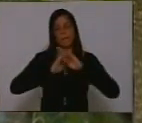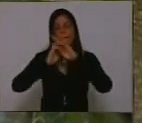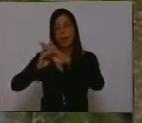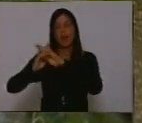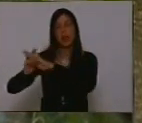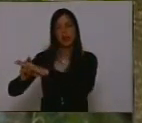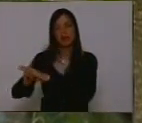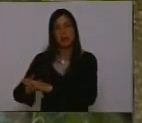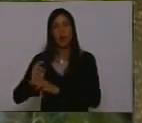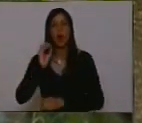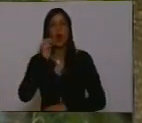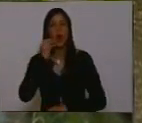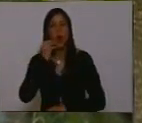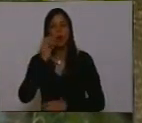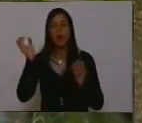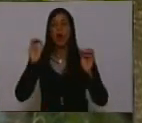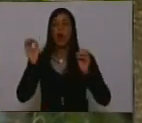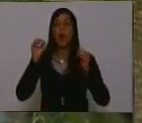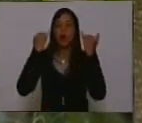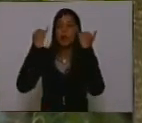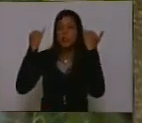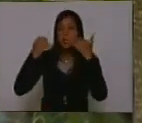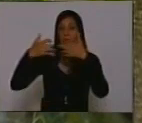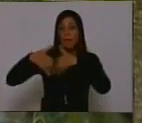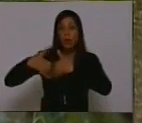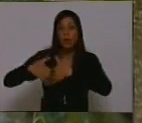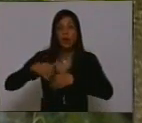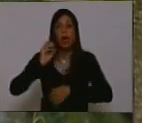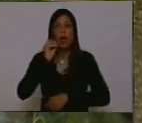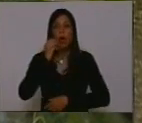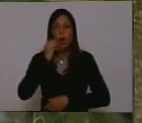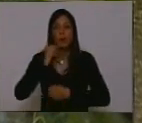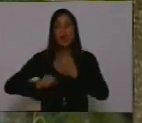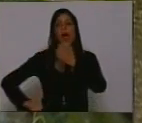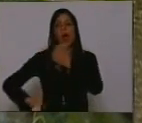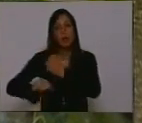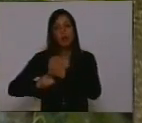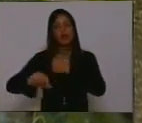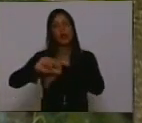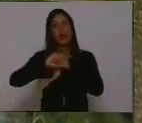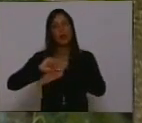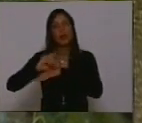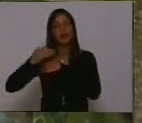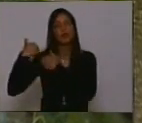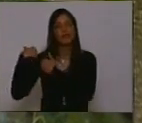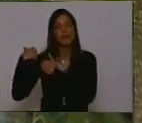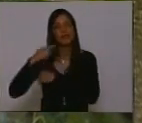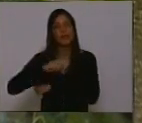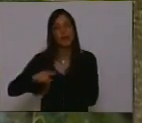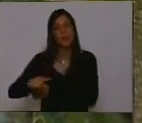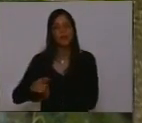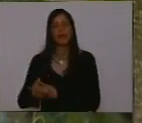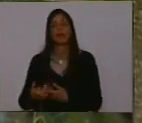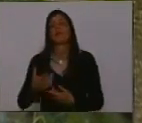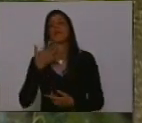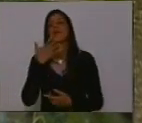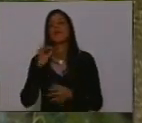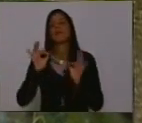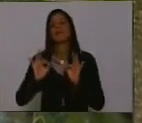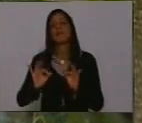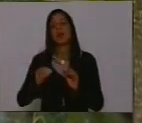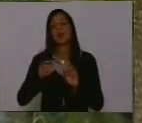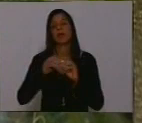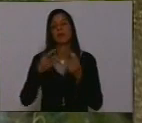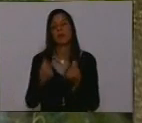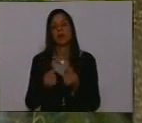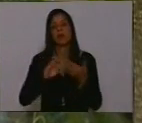integral y protección de las iniciativas socioproductivas de las y los jóvenes, especialmente en la economía comunal y el